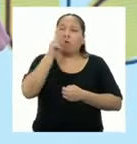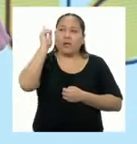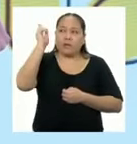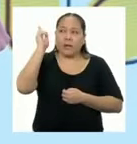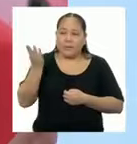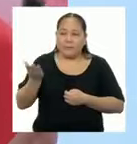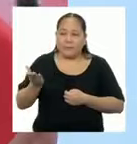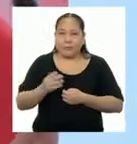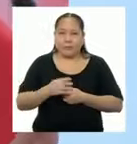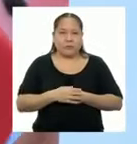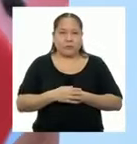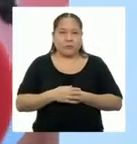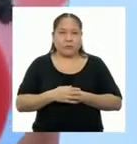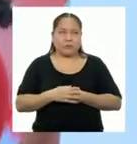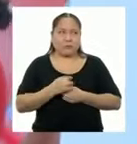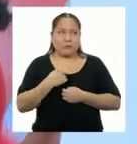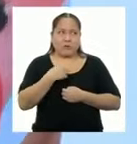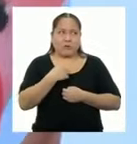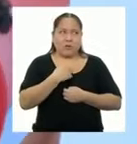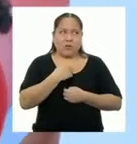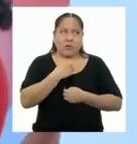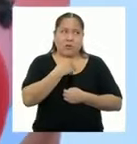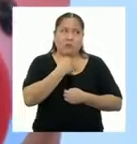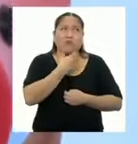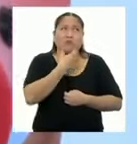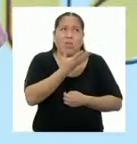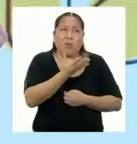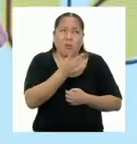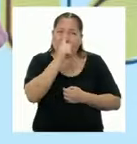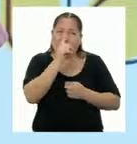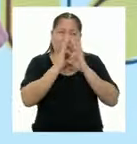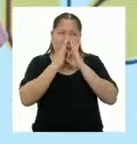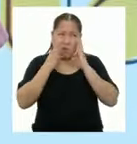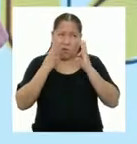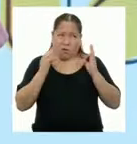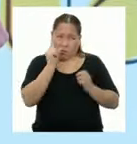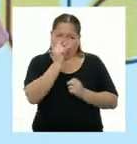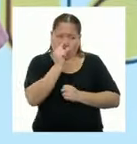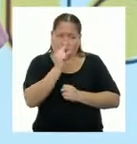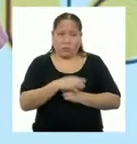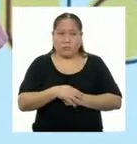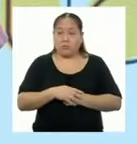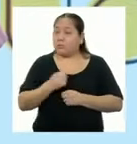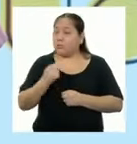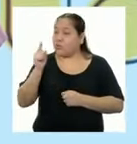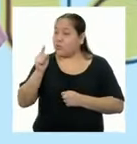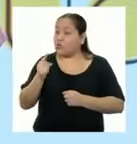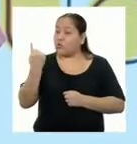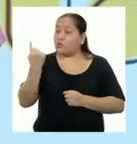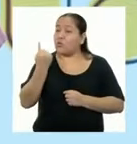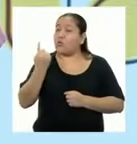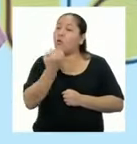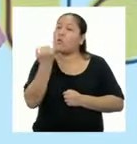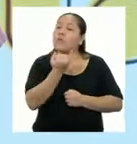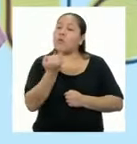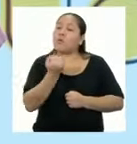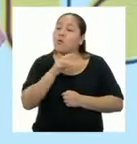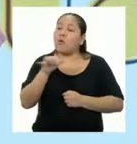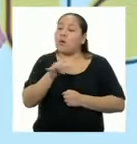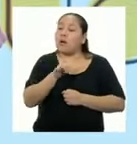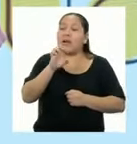la profesora? Solo fue una frasecita. Por eso solo haré de ti un dibujo a